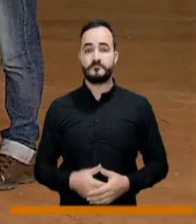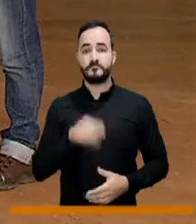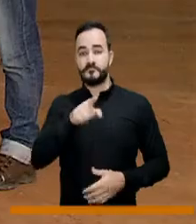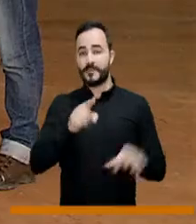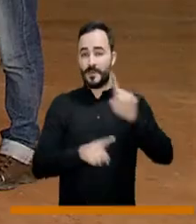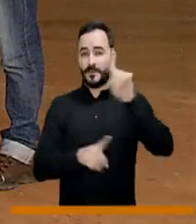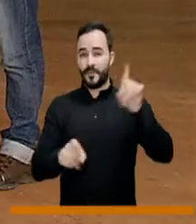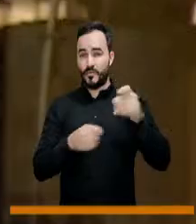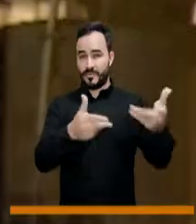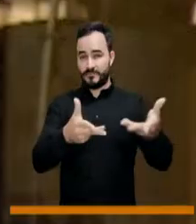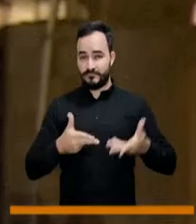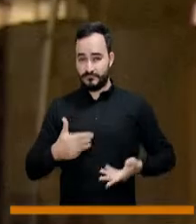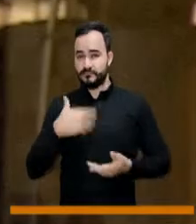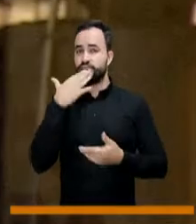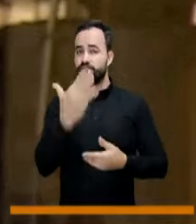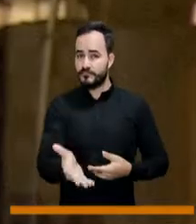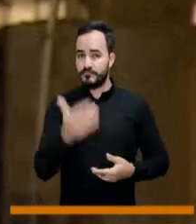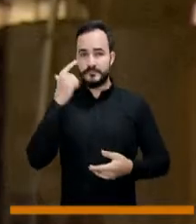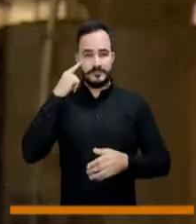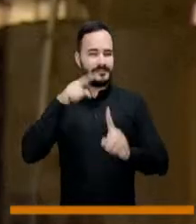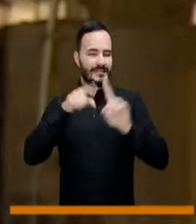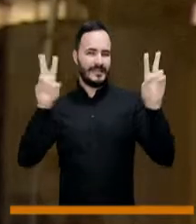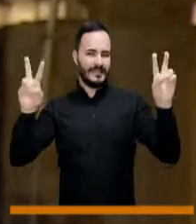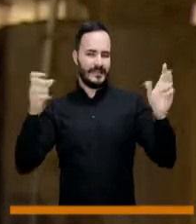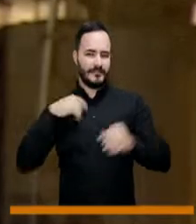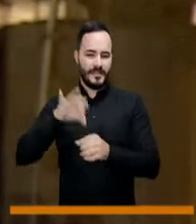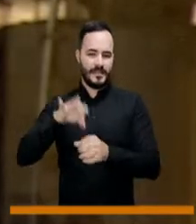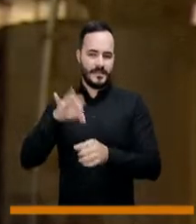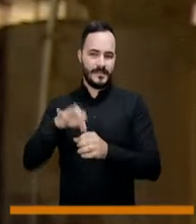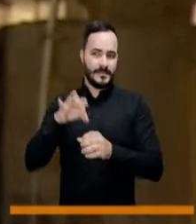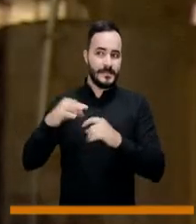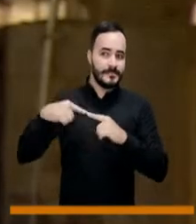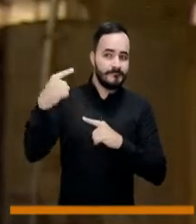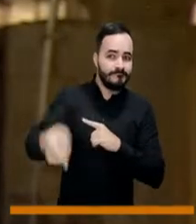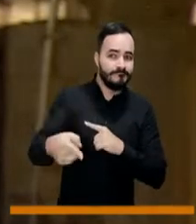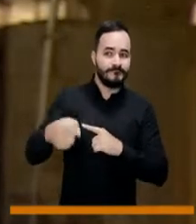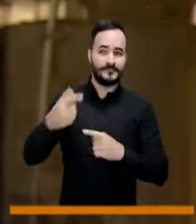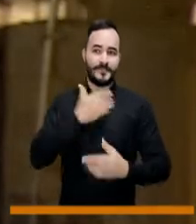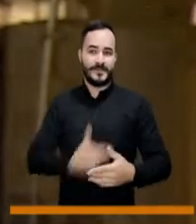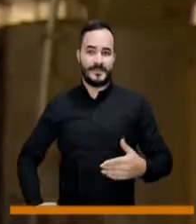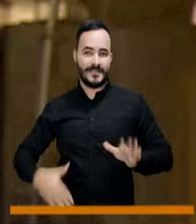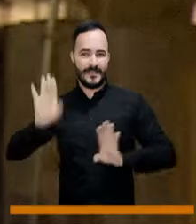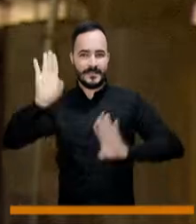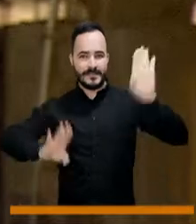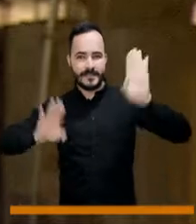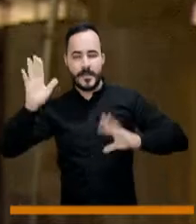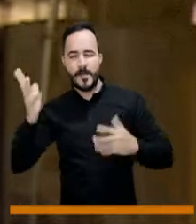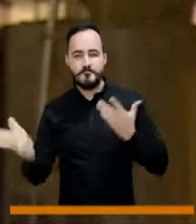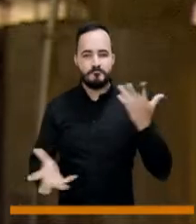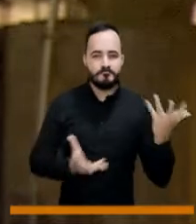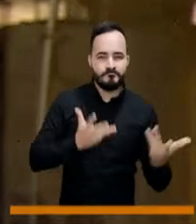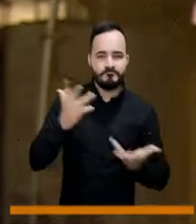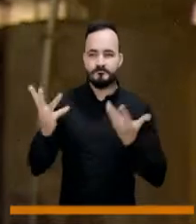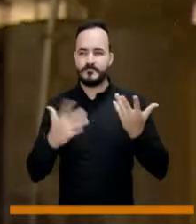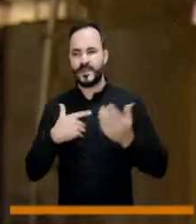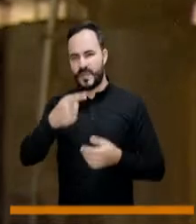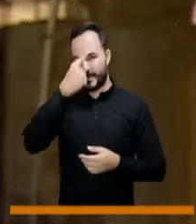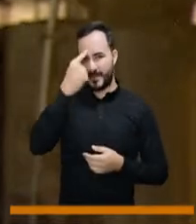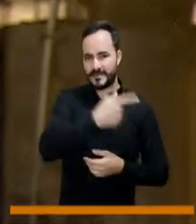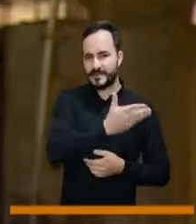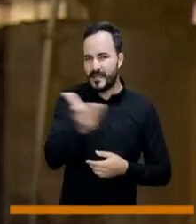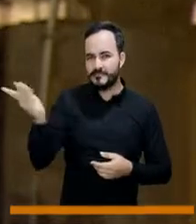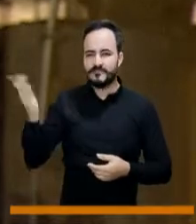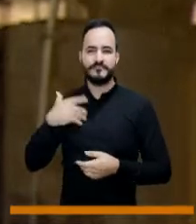Muchísimas gracias, Camilo. Y bueno, frente a esa pregunta que nos plantea sobre las próximas elecciones que vienen,